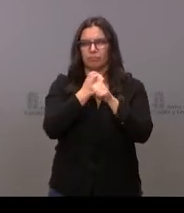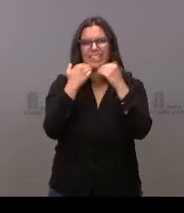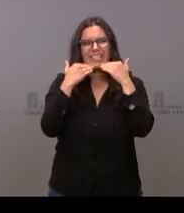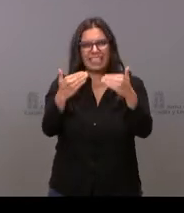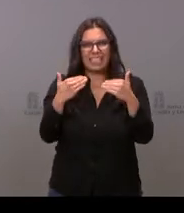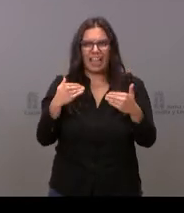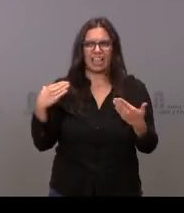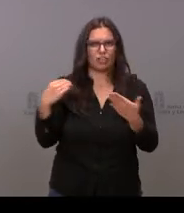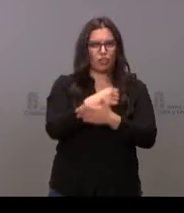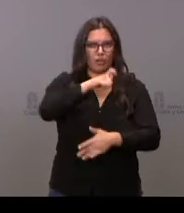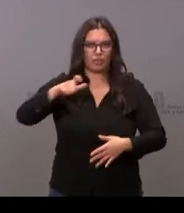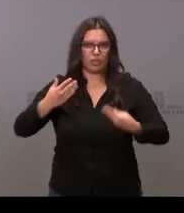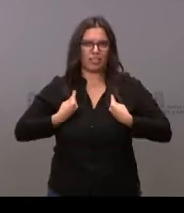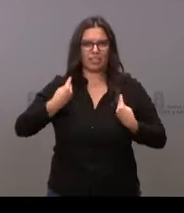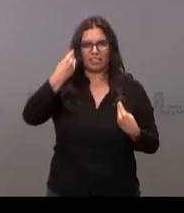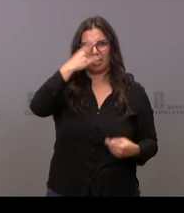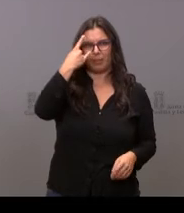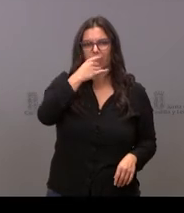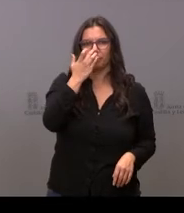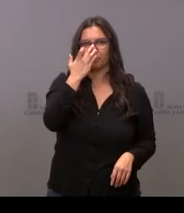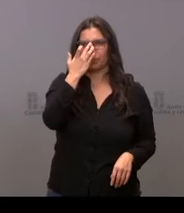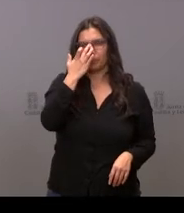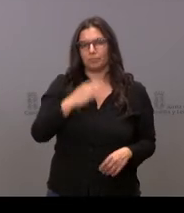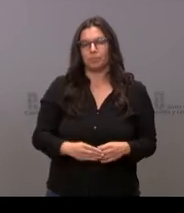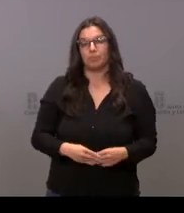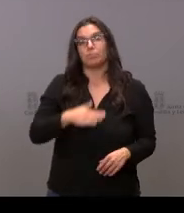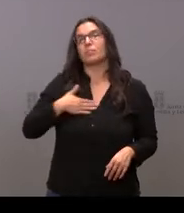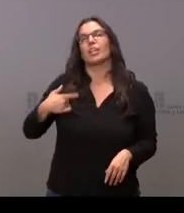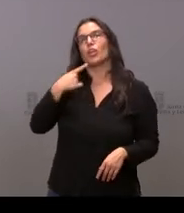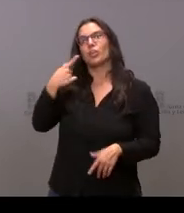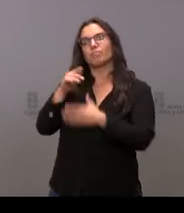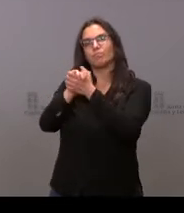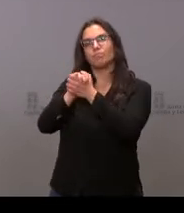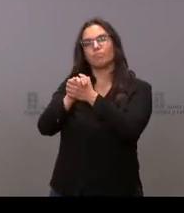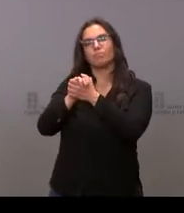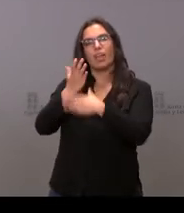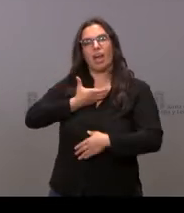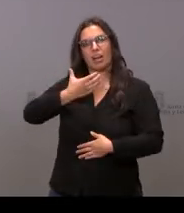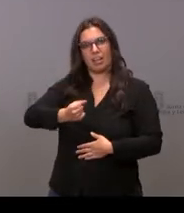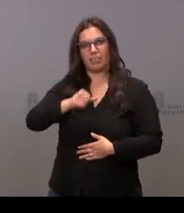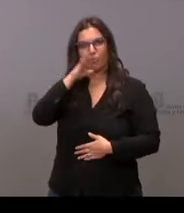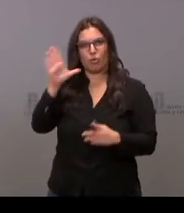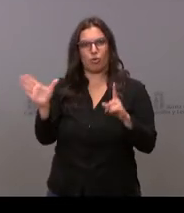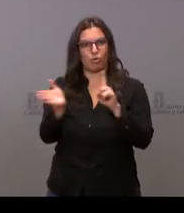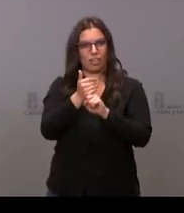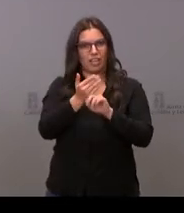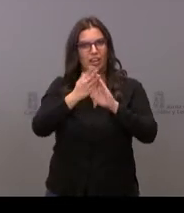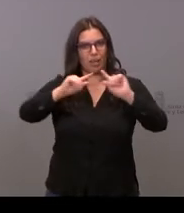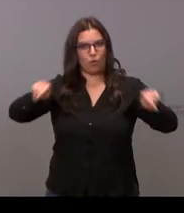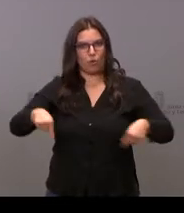todos los salmantinos y quiero felicitar al alcalde por este acuerdo sin duda